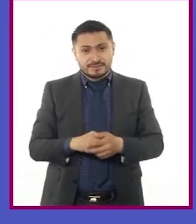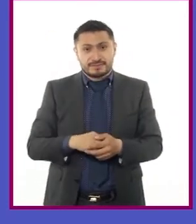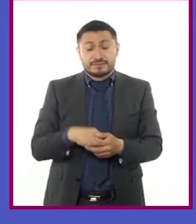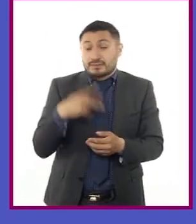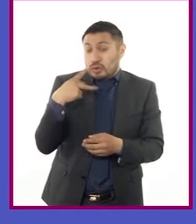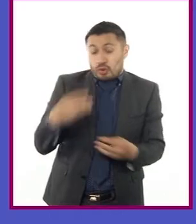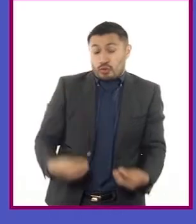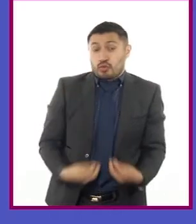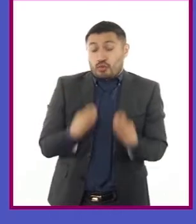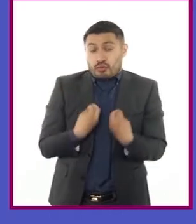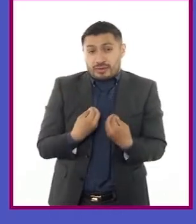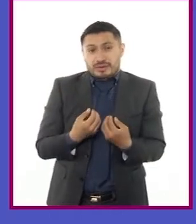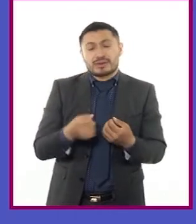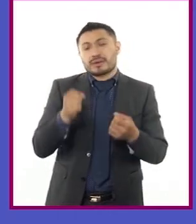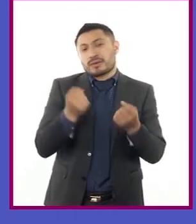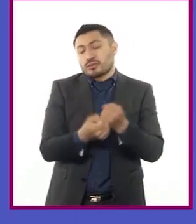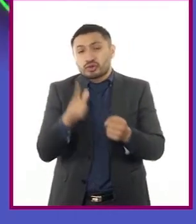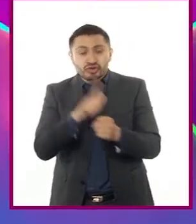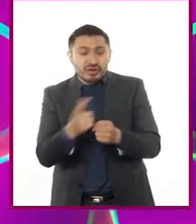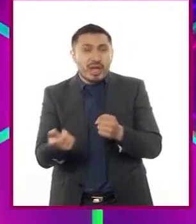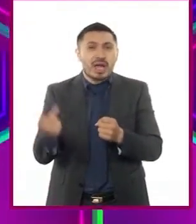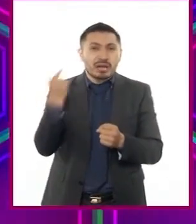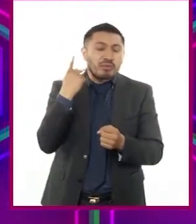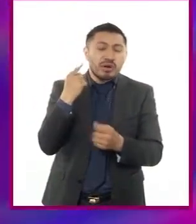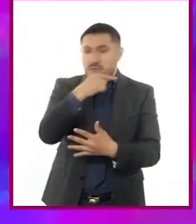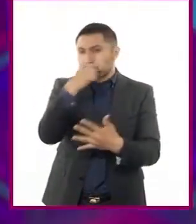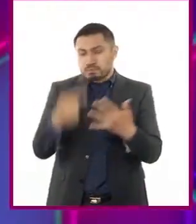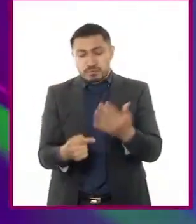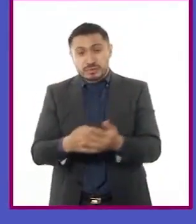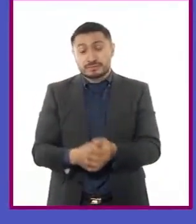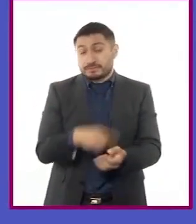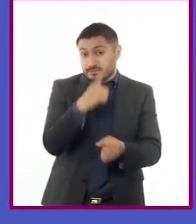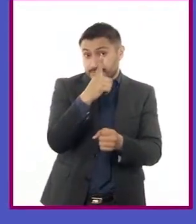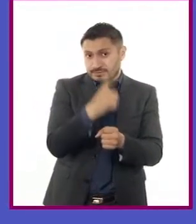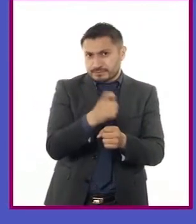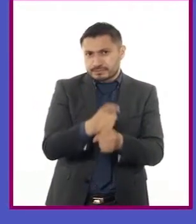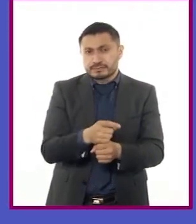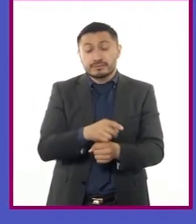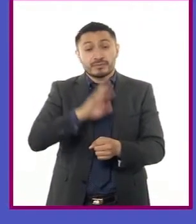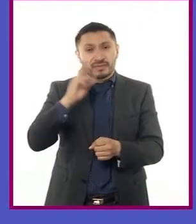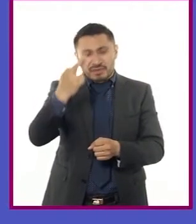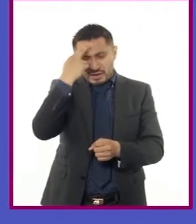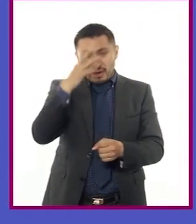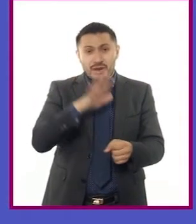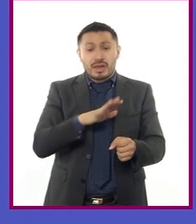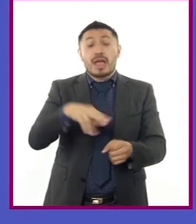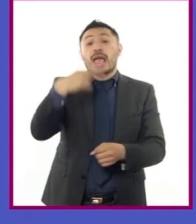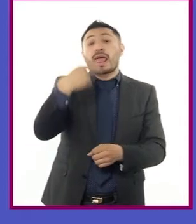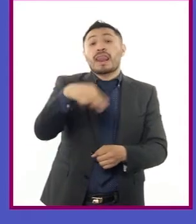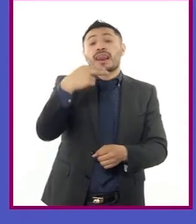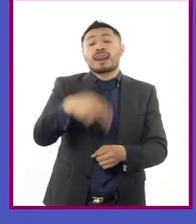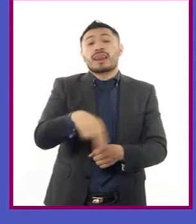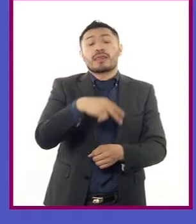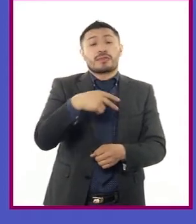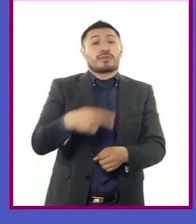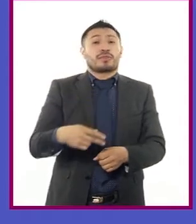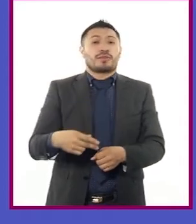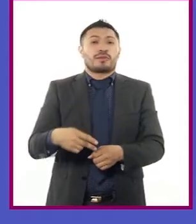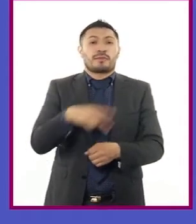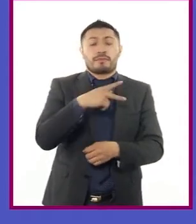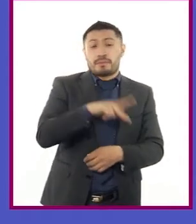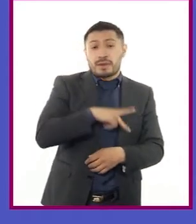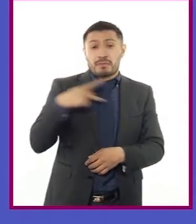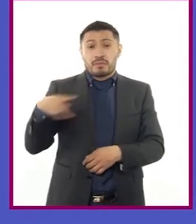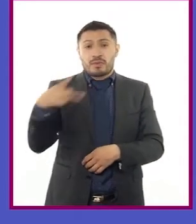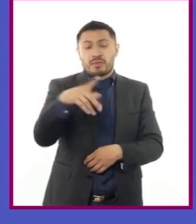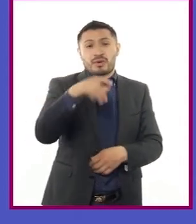vida que en lo social y político. Lo primero, recordemos que los nombres propios se escriben con mayúsculas. En